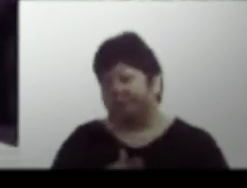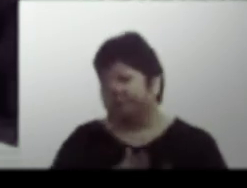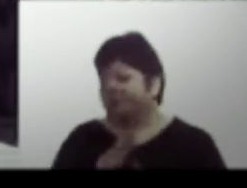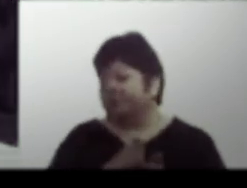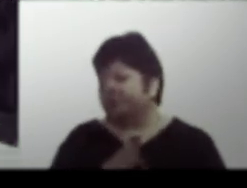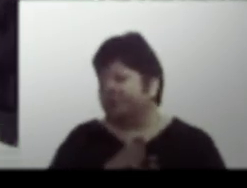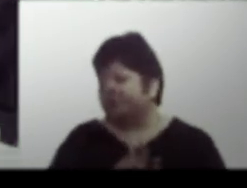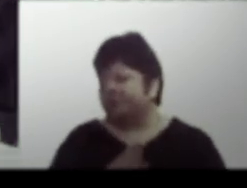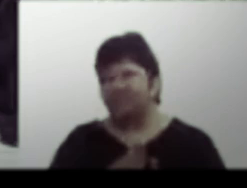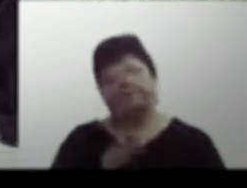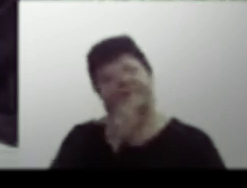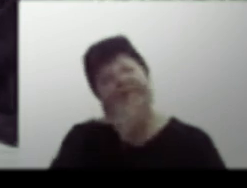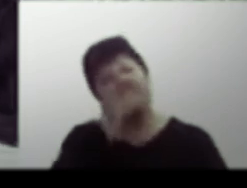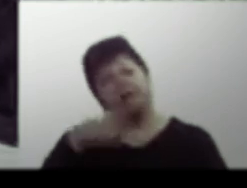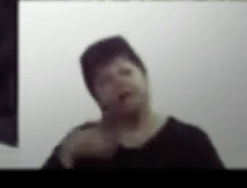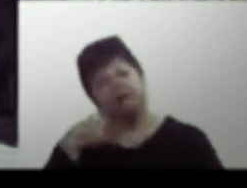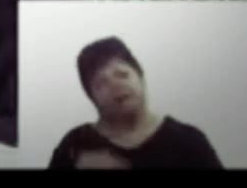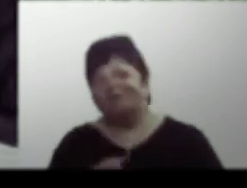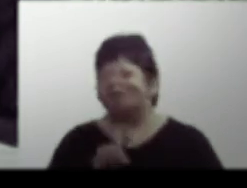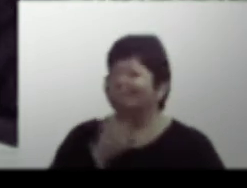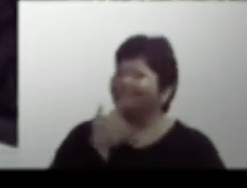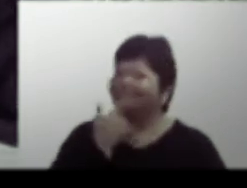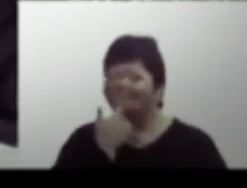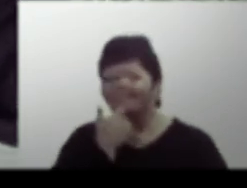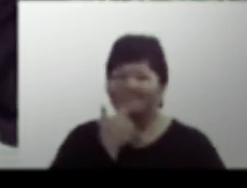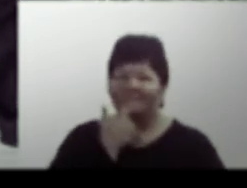hizo ruido el artículo 114,